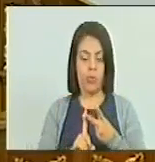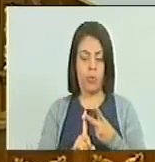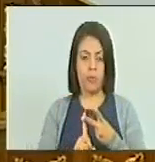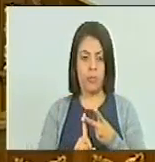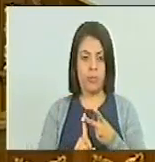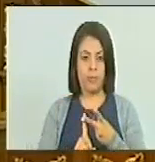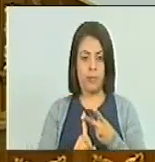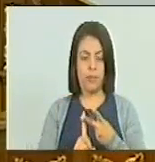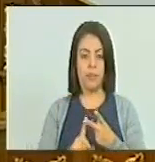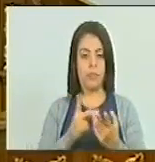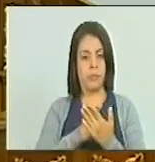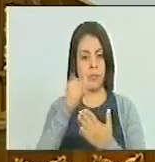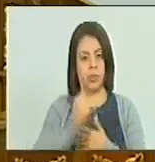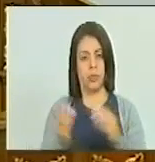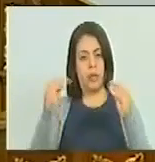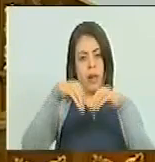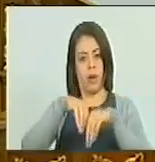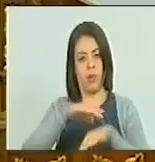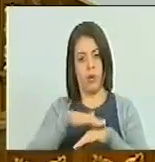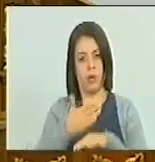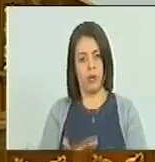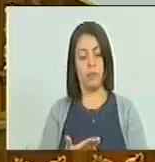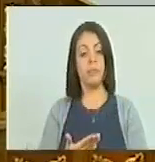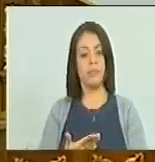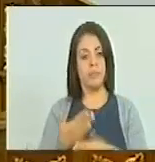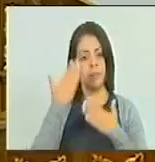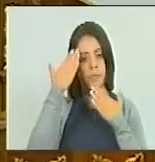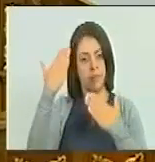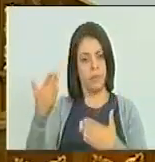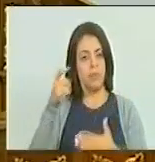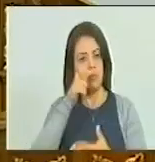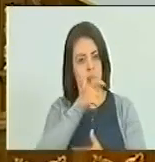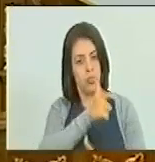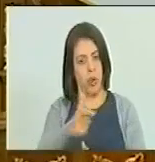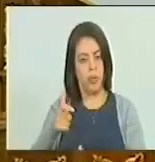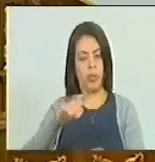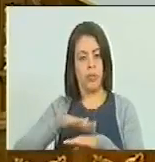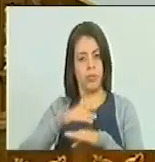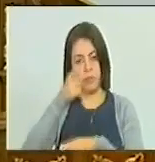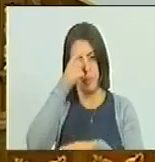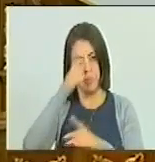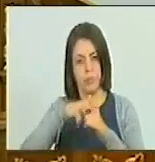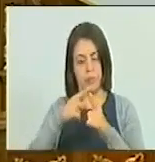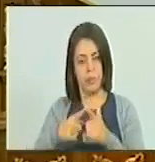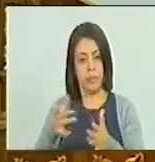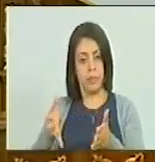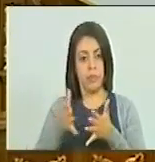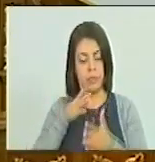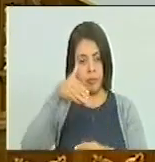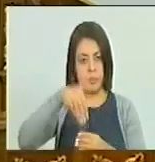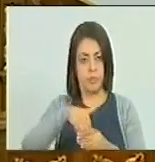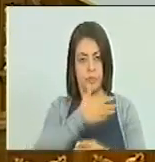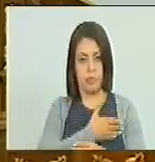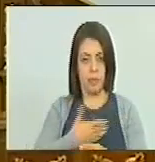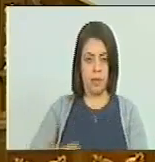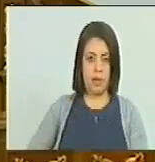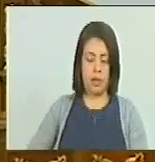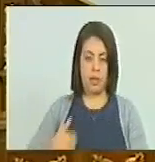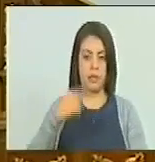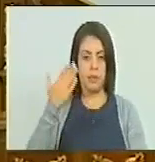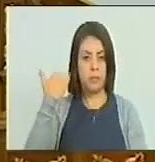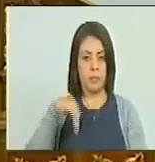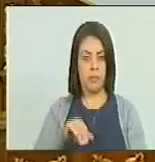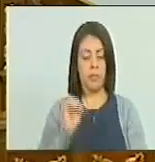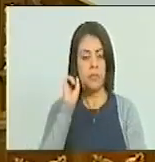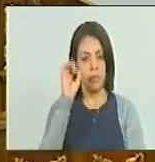orden del día. Proyecto de acuerdo en salutación al pueblo turco por la victoria obtenida en las elecciones presidenciales